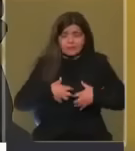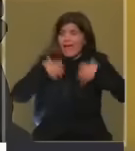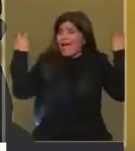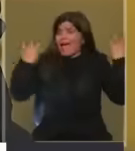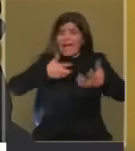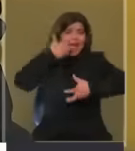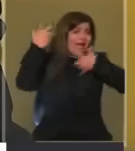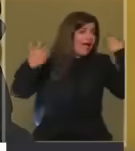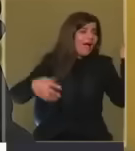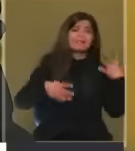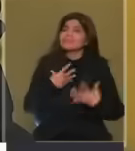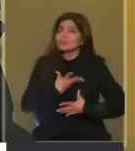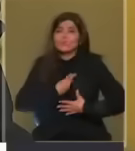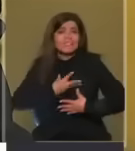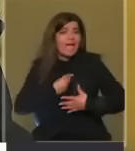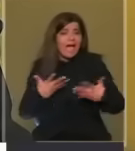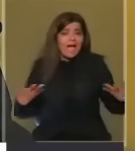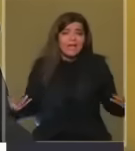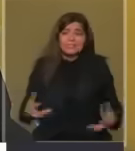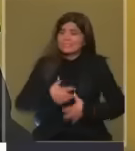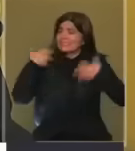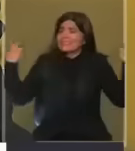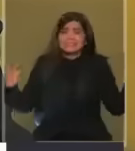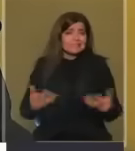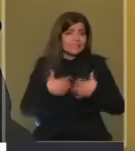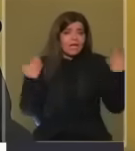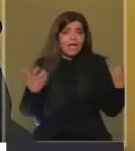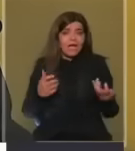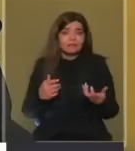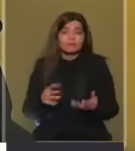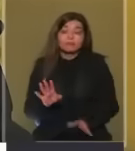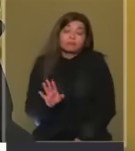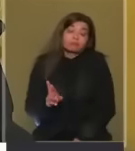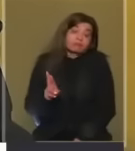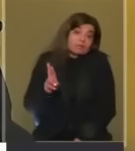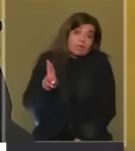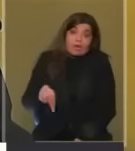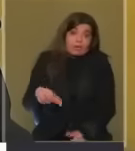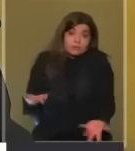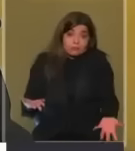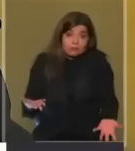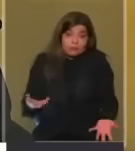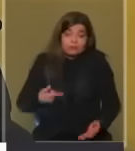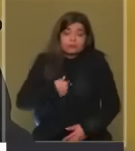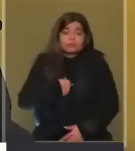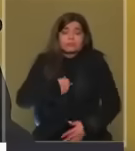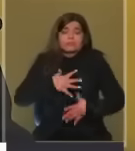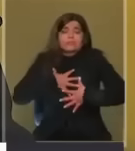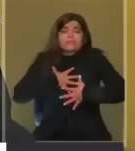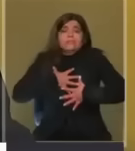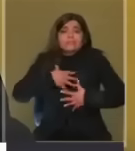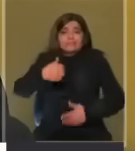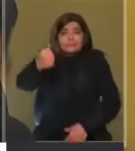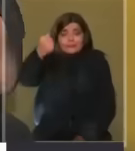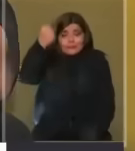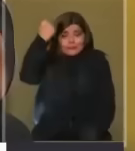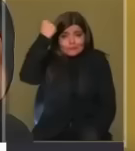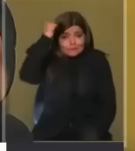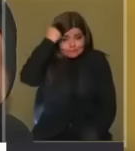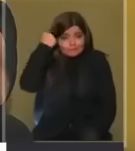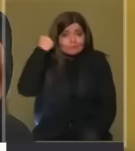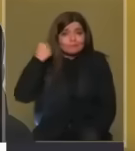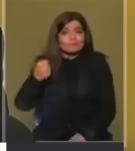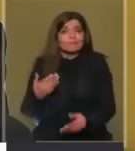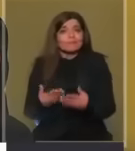todos, muy asustados, muy alterados y con toda la razón. Nosotros estábamos en shock, todos los que estábamos ahí, nuestro equipo,